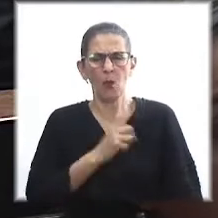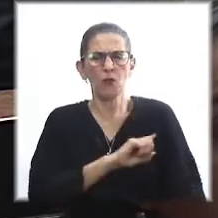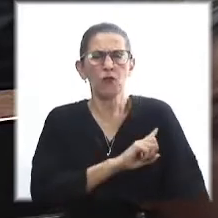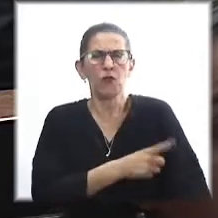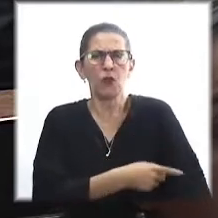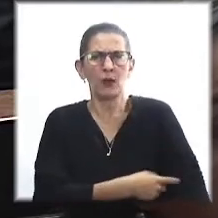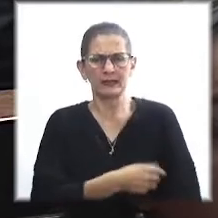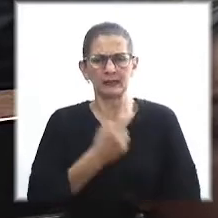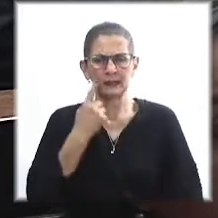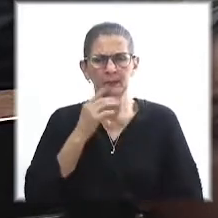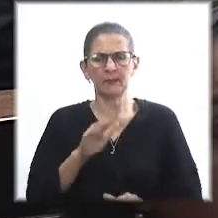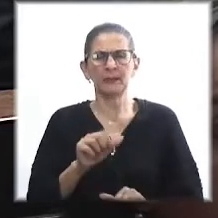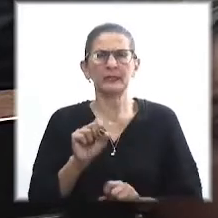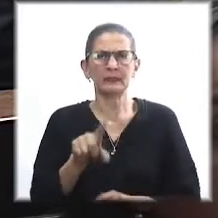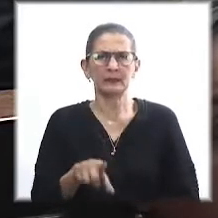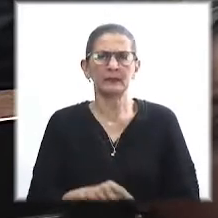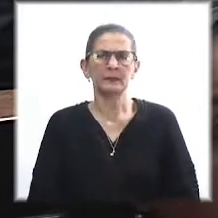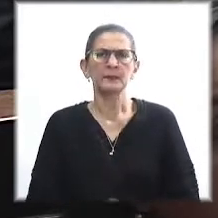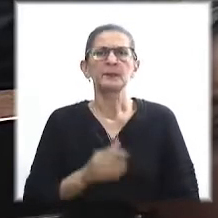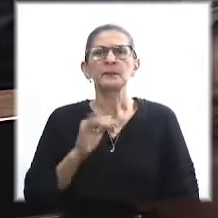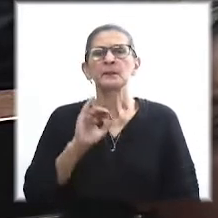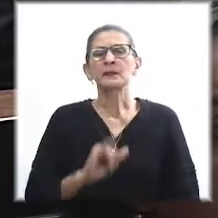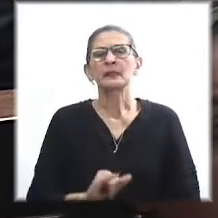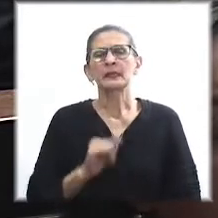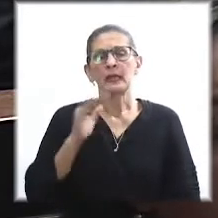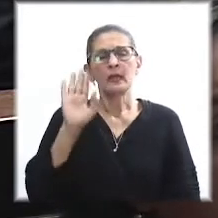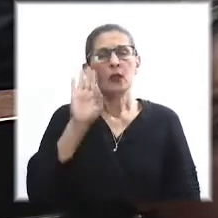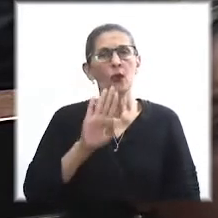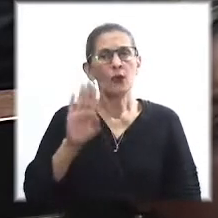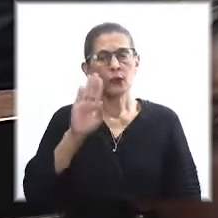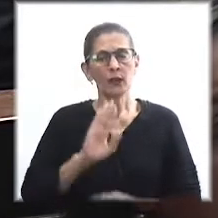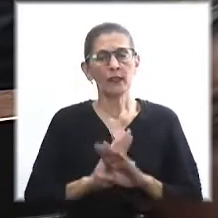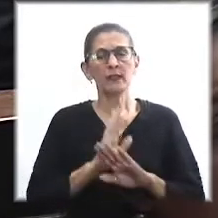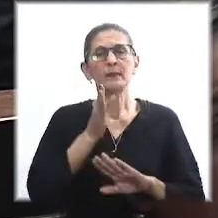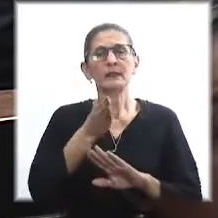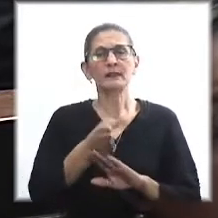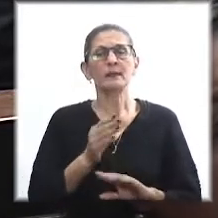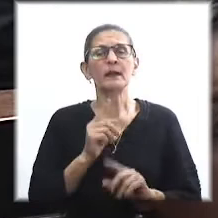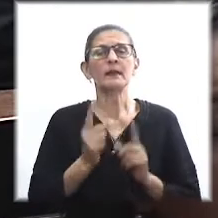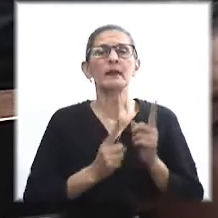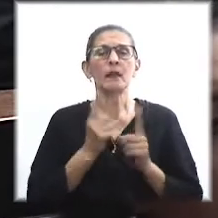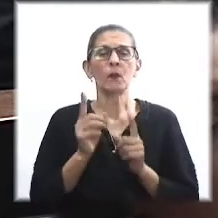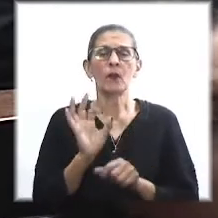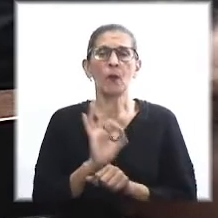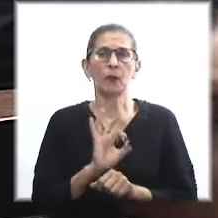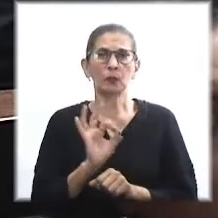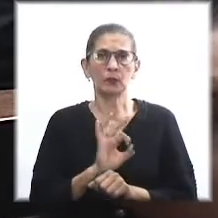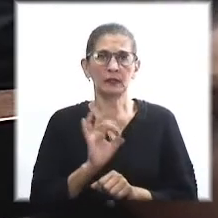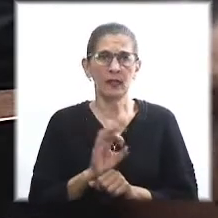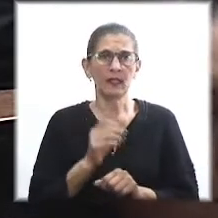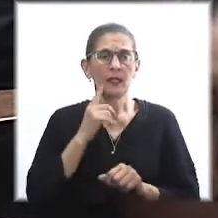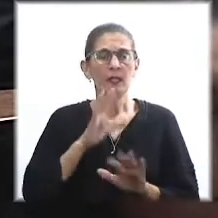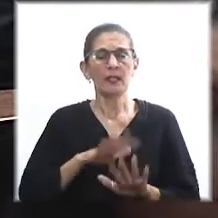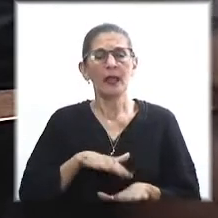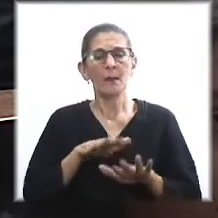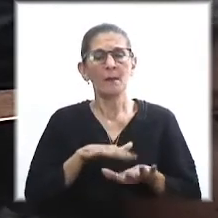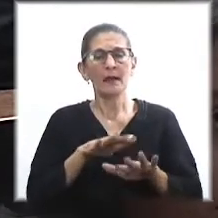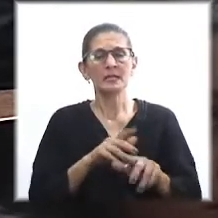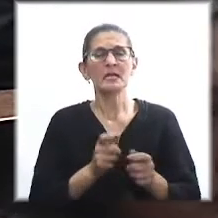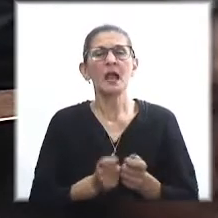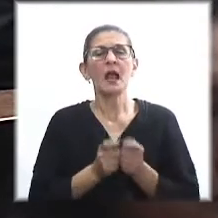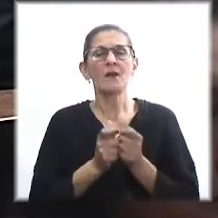fortísimo patriotismo. Y tuvimos el honor de participar en alguna oportunidad de la marcha a caballo que